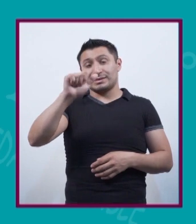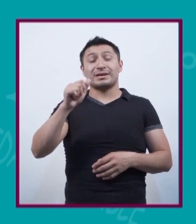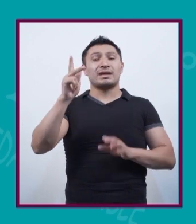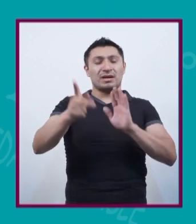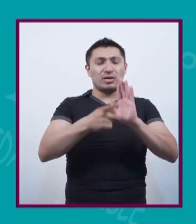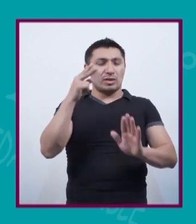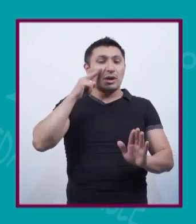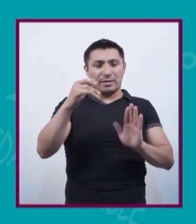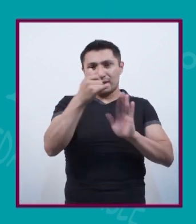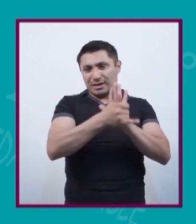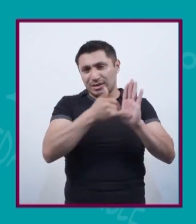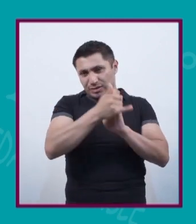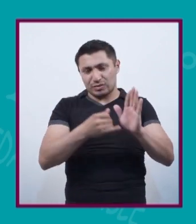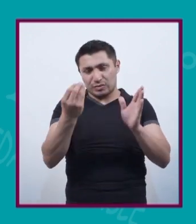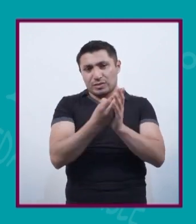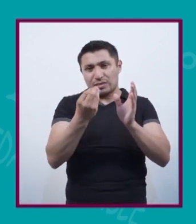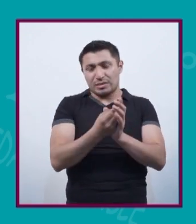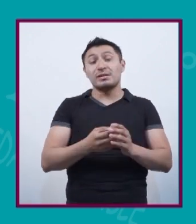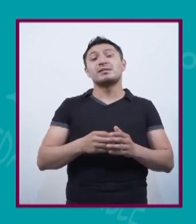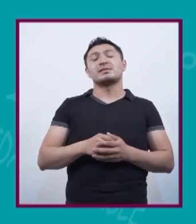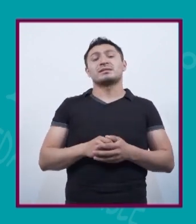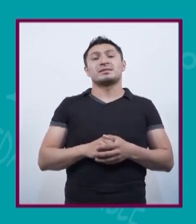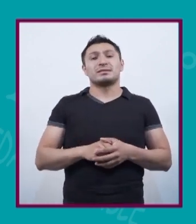fb.me/jovenesencasa. Y vuelve a ver nuestros programas en